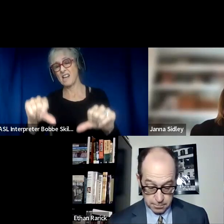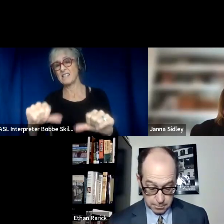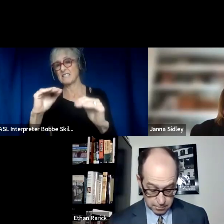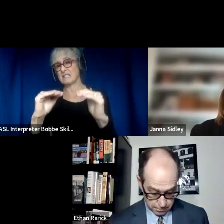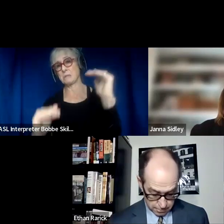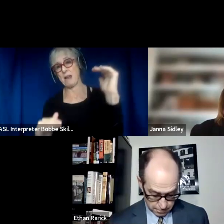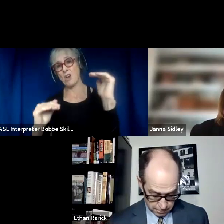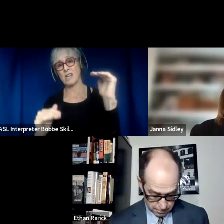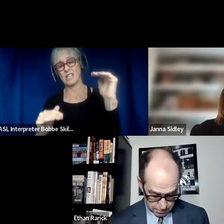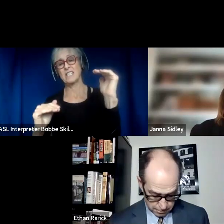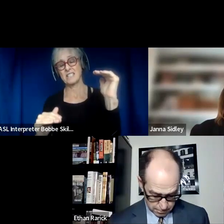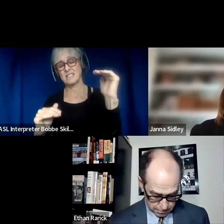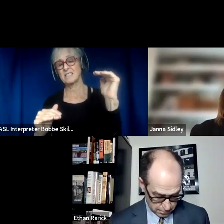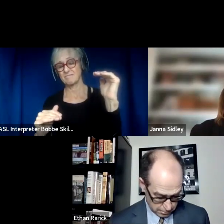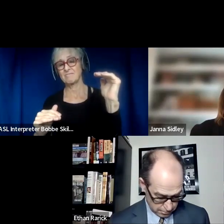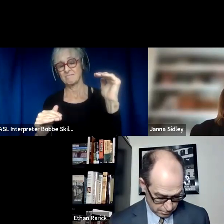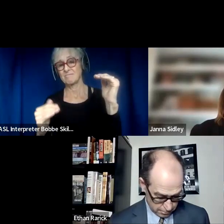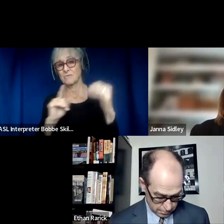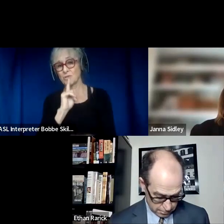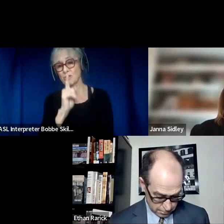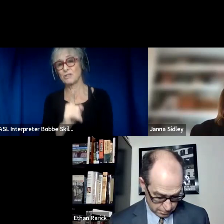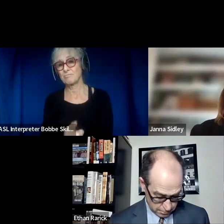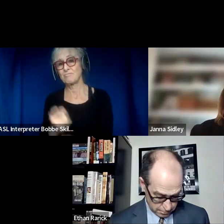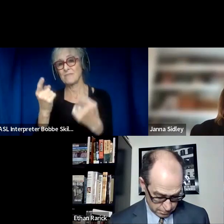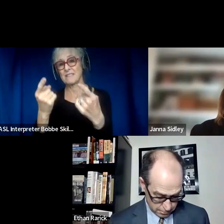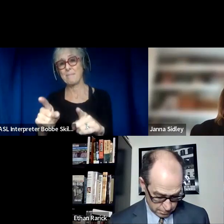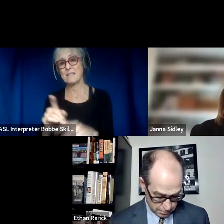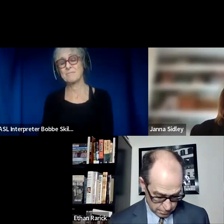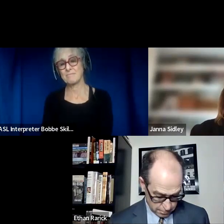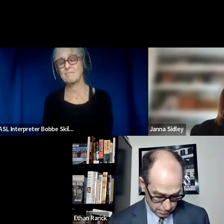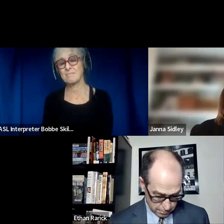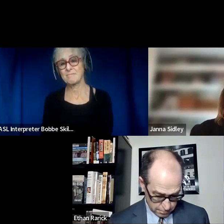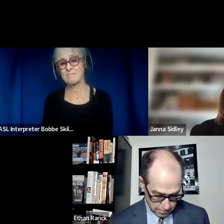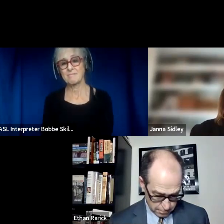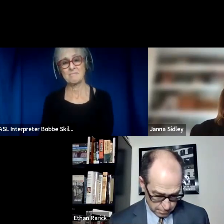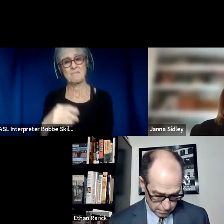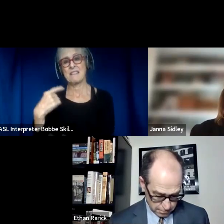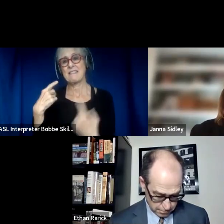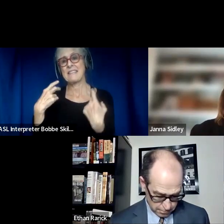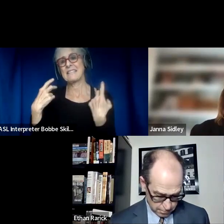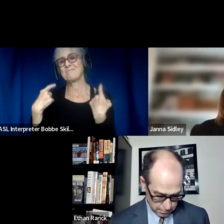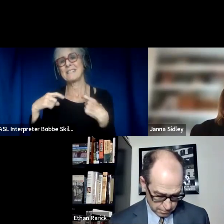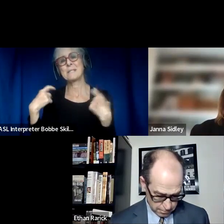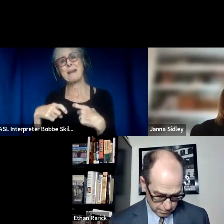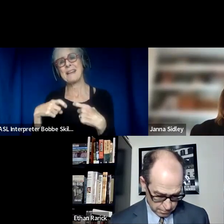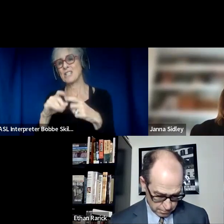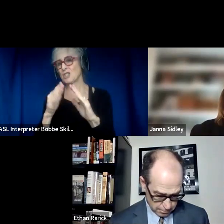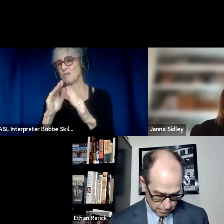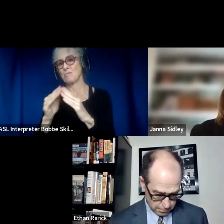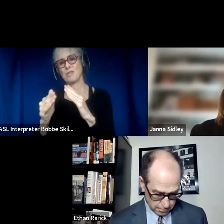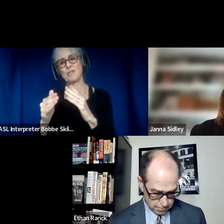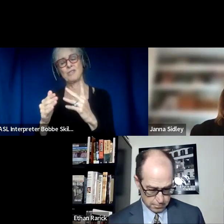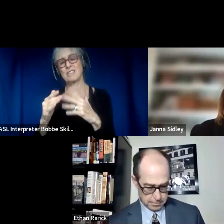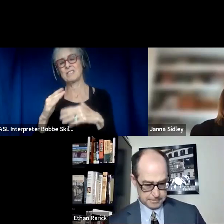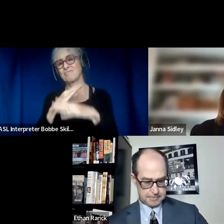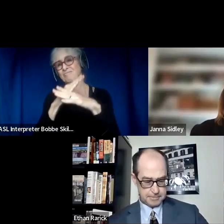existe. La comunidad hispana se enfrenta con muchas barreras. Gracias por darme la oportunidad